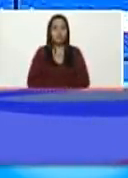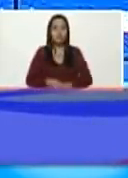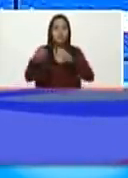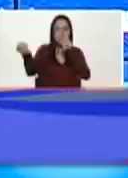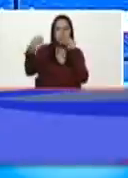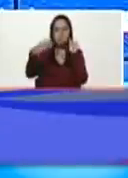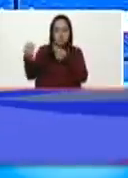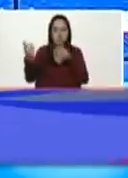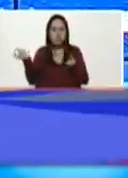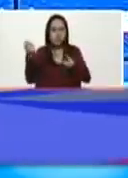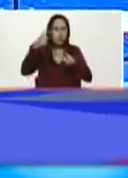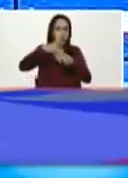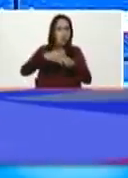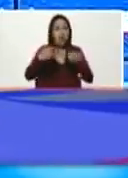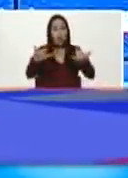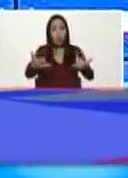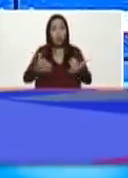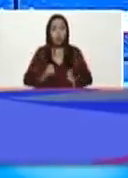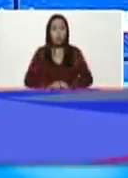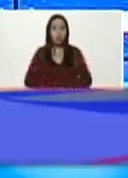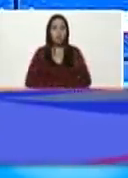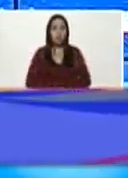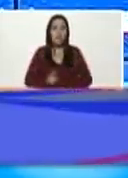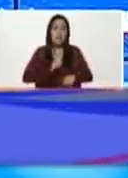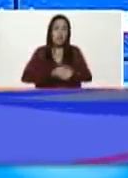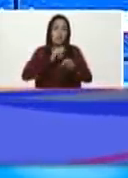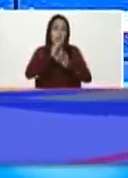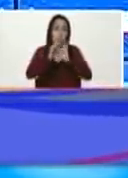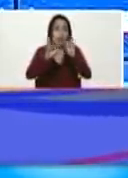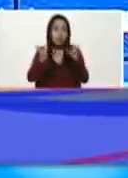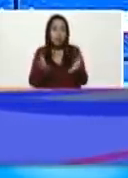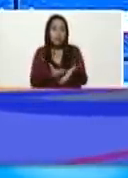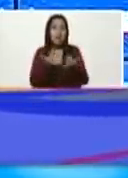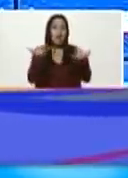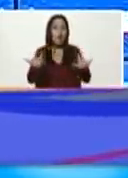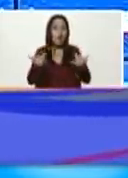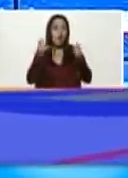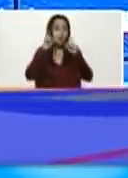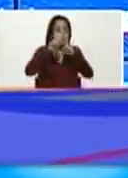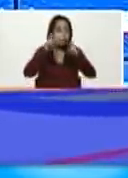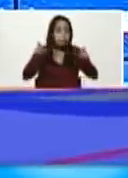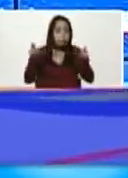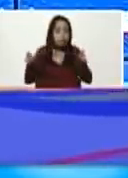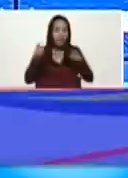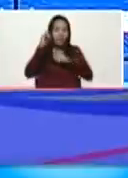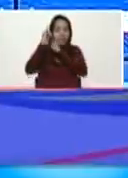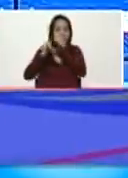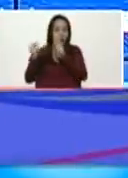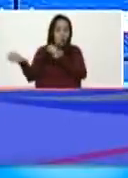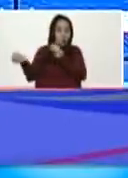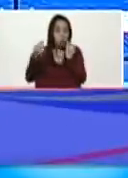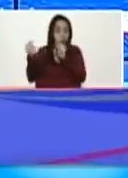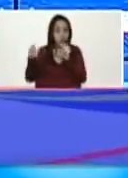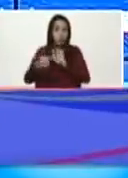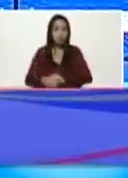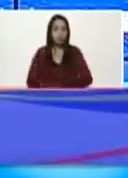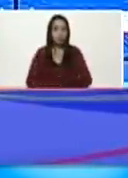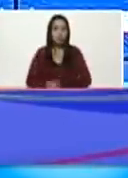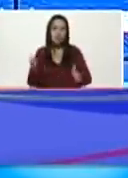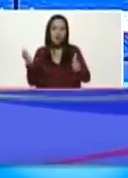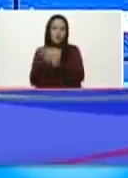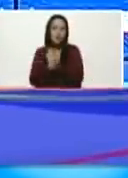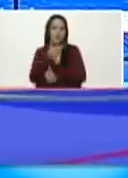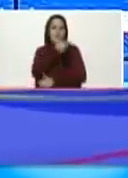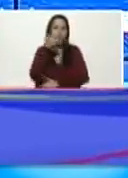videoconferencia se incorporen, como es ahora, en pandemia. Las clases se reciben en videoconferencia. Bueno, vamos a conseguir los mejores